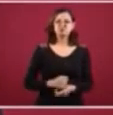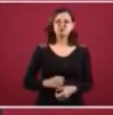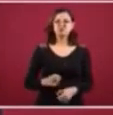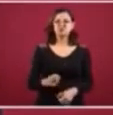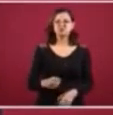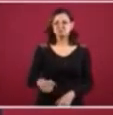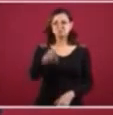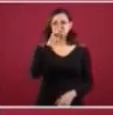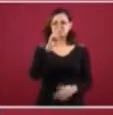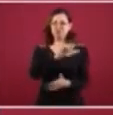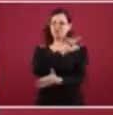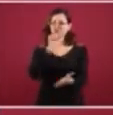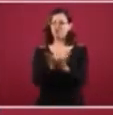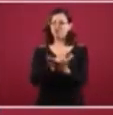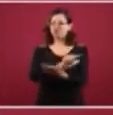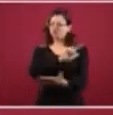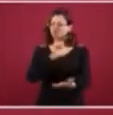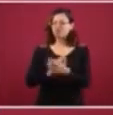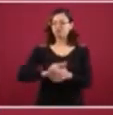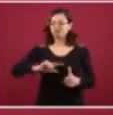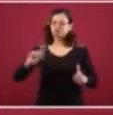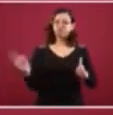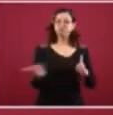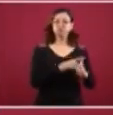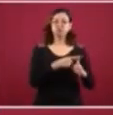La ley es la ley.